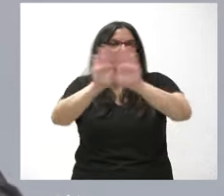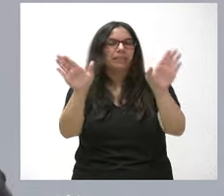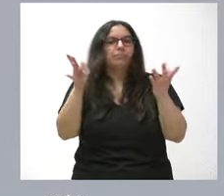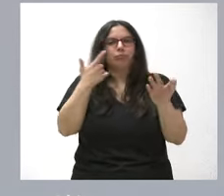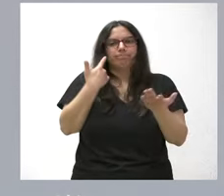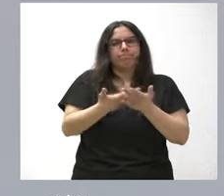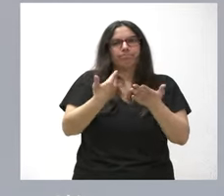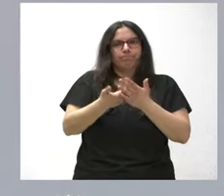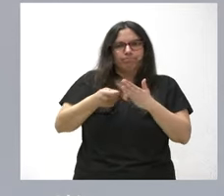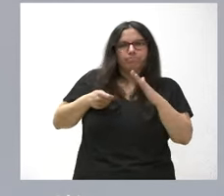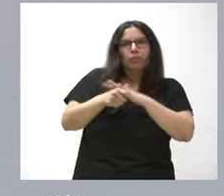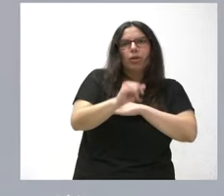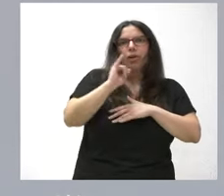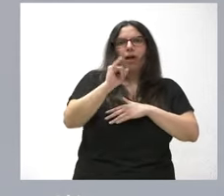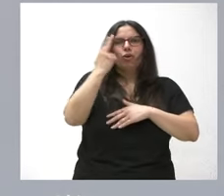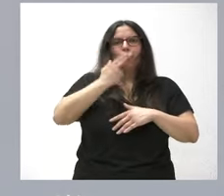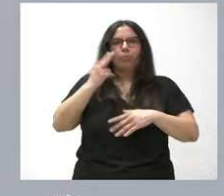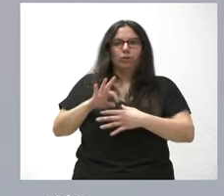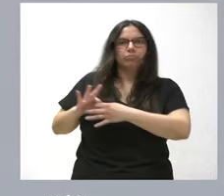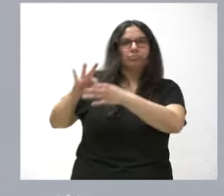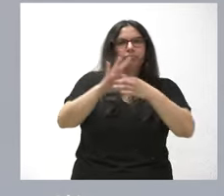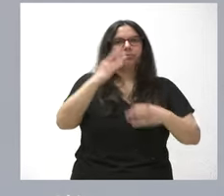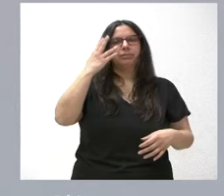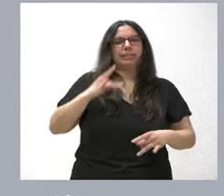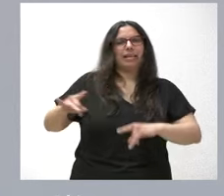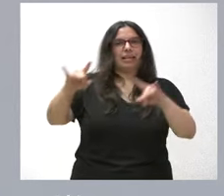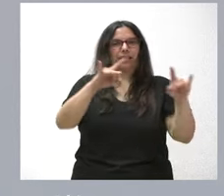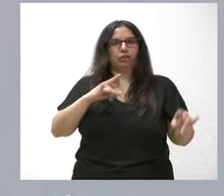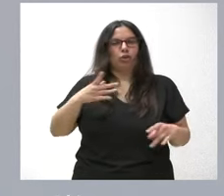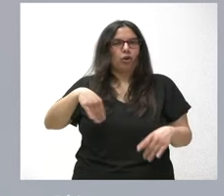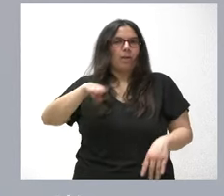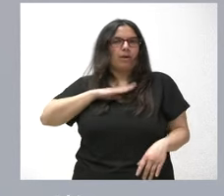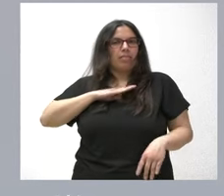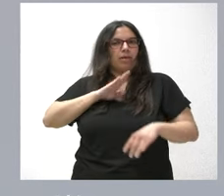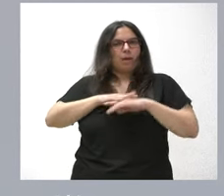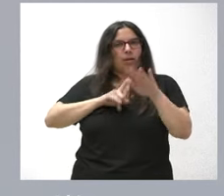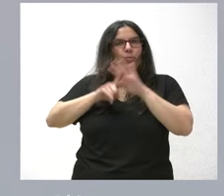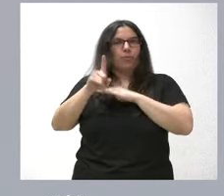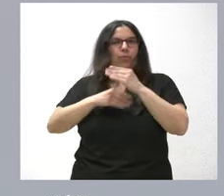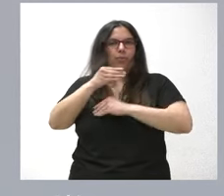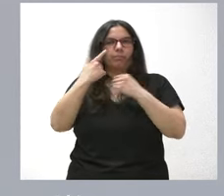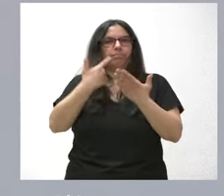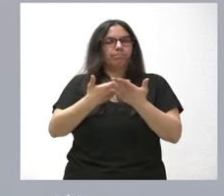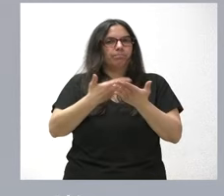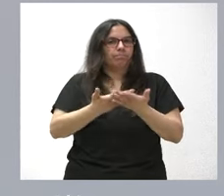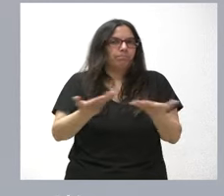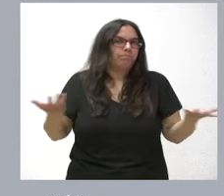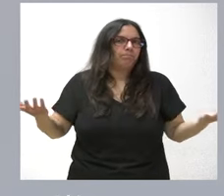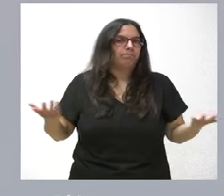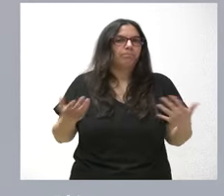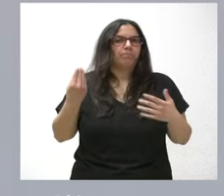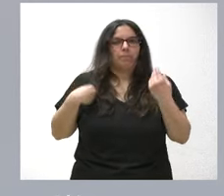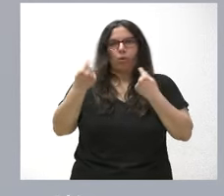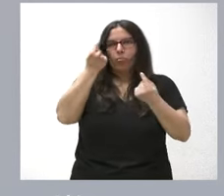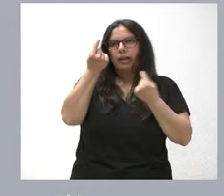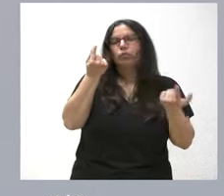el compromiso con esos dos territorios que están teniendo una capacidad de crecimiento muy importante, como se está poniendo de manifiesto en las cifras,